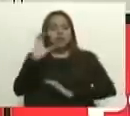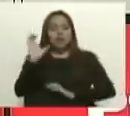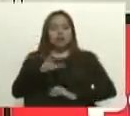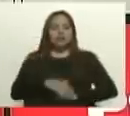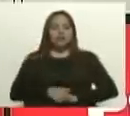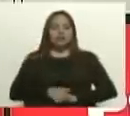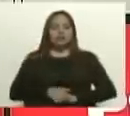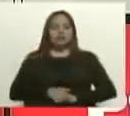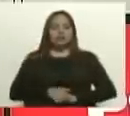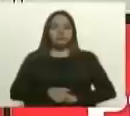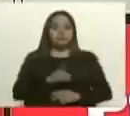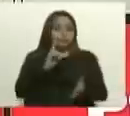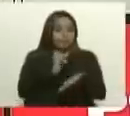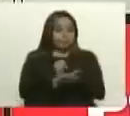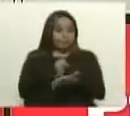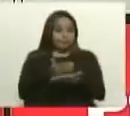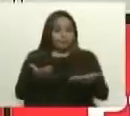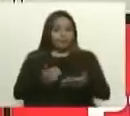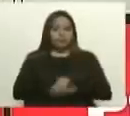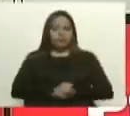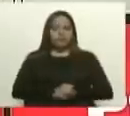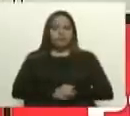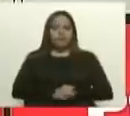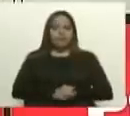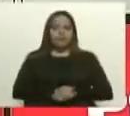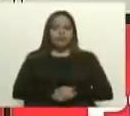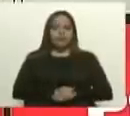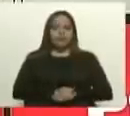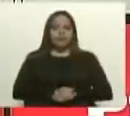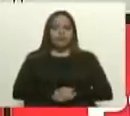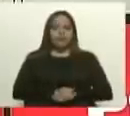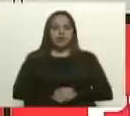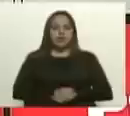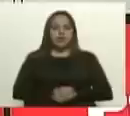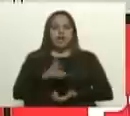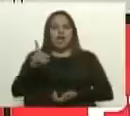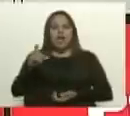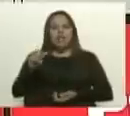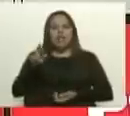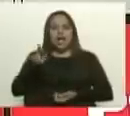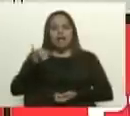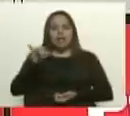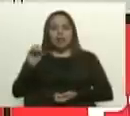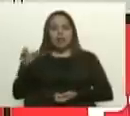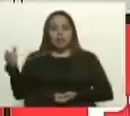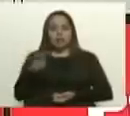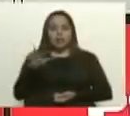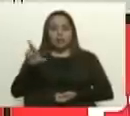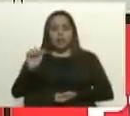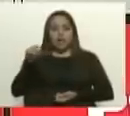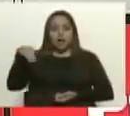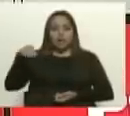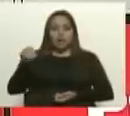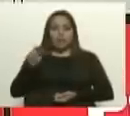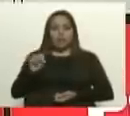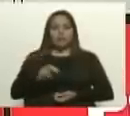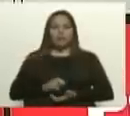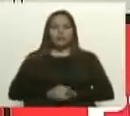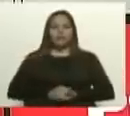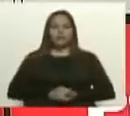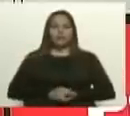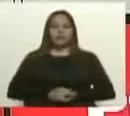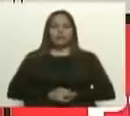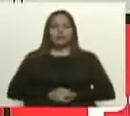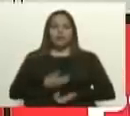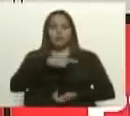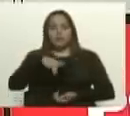¿Ah? Ramón Darío, o Darío Ramón, no Darío Ramón, Ramón Darío, nuestro